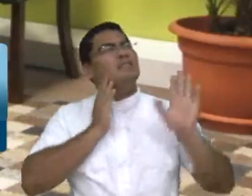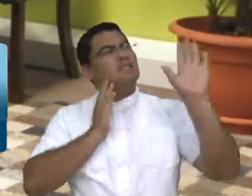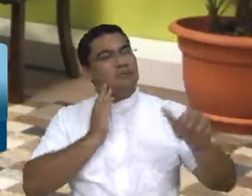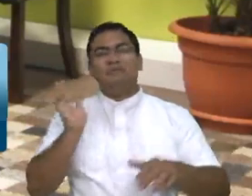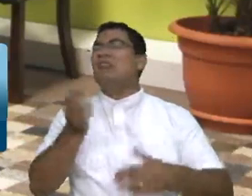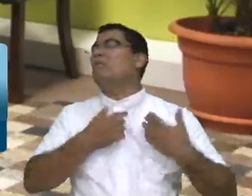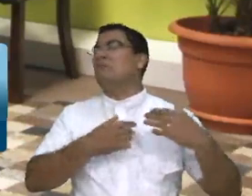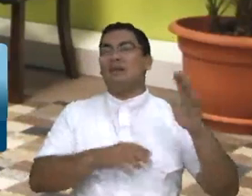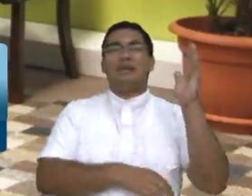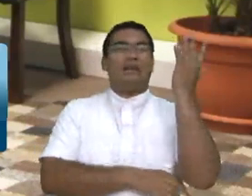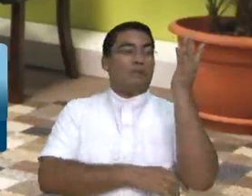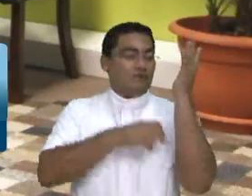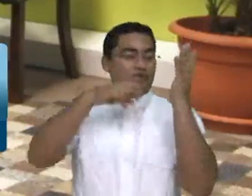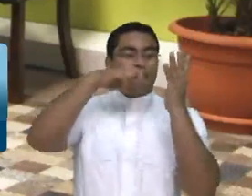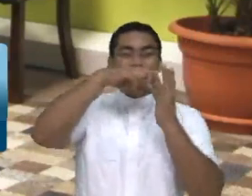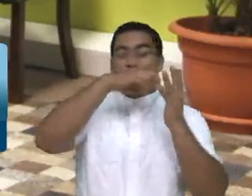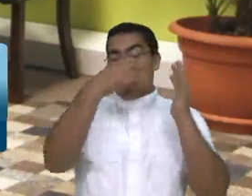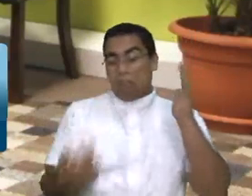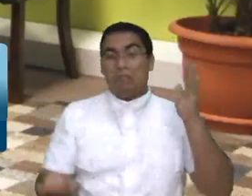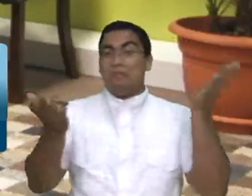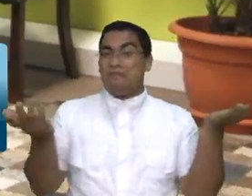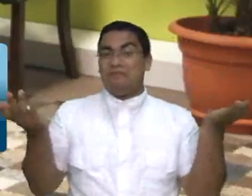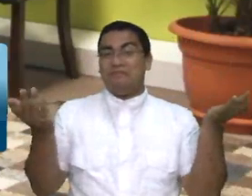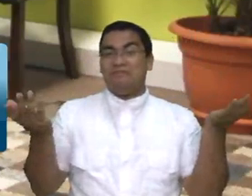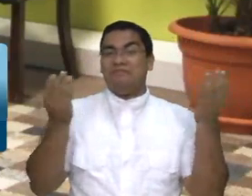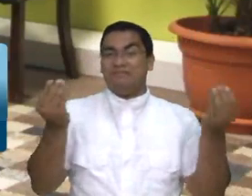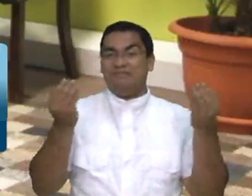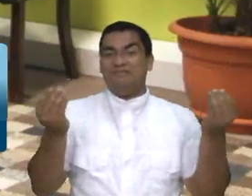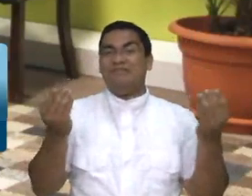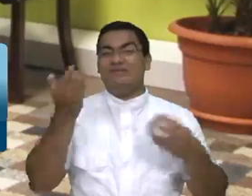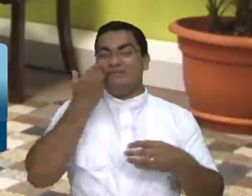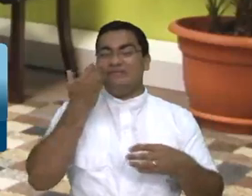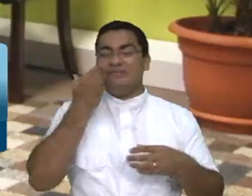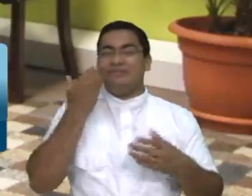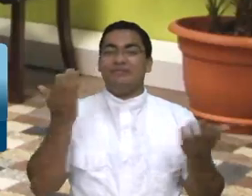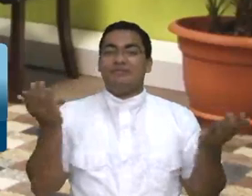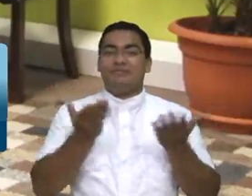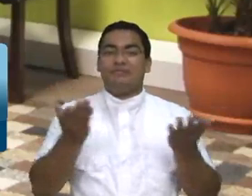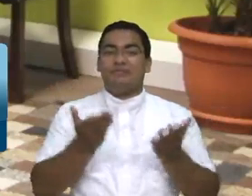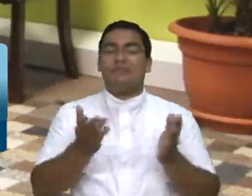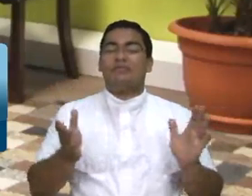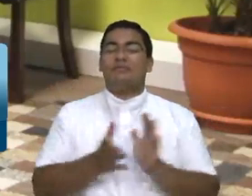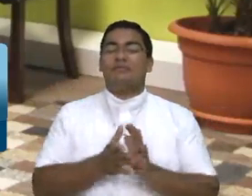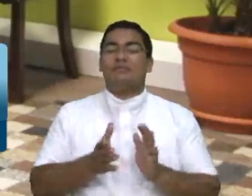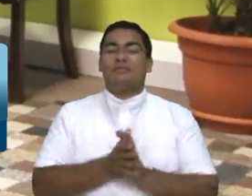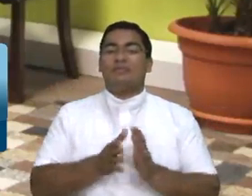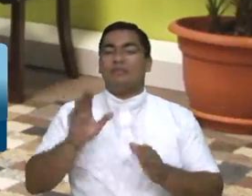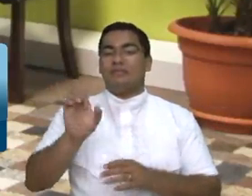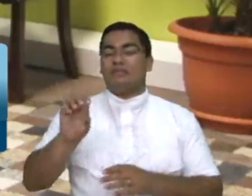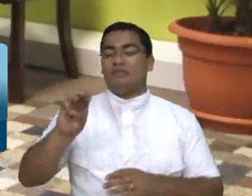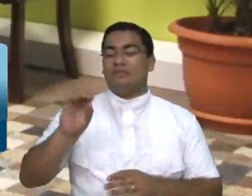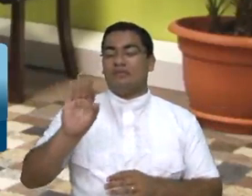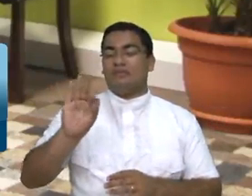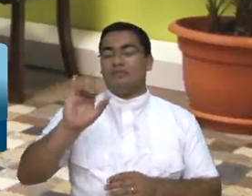árbol, nos caemos, correcto, nos tropezamos, siempre pasa algo. Así es. ¿Se presentan mucho estos problemas? Sí, el diagnóstico de la hemofilia